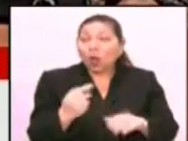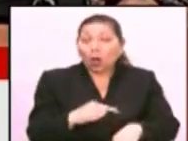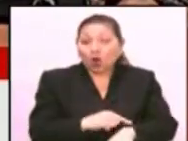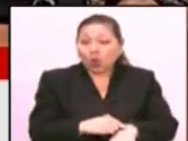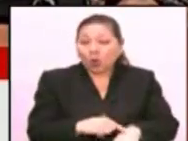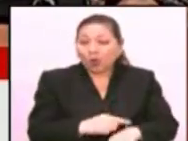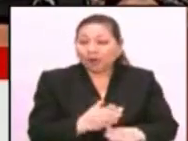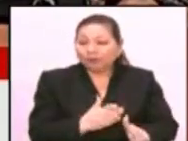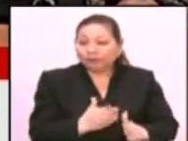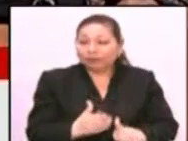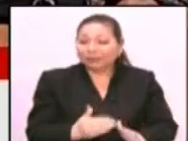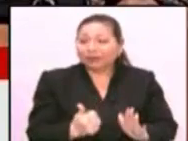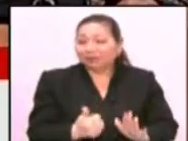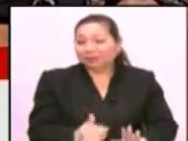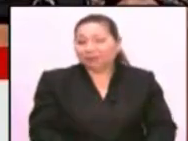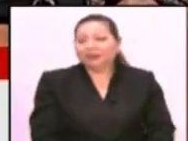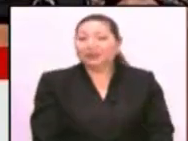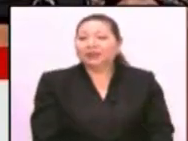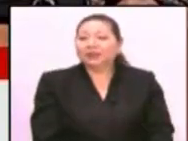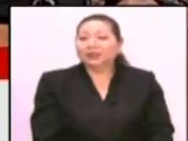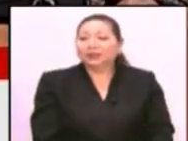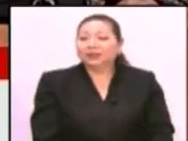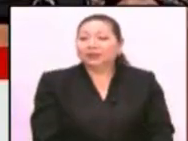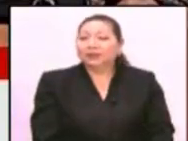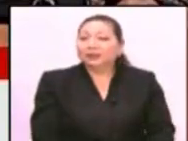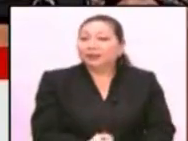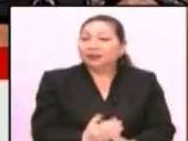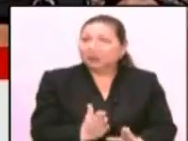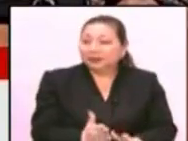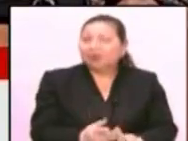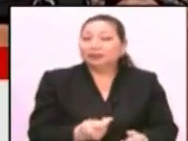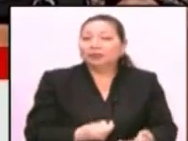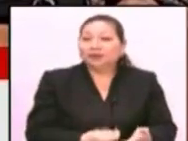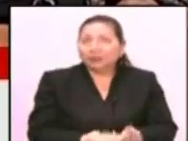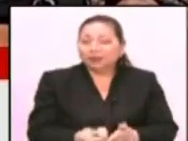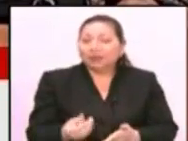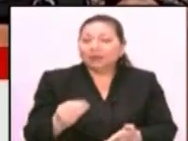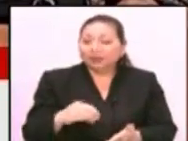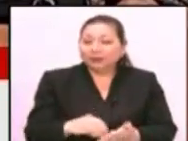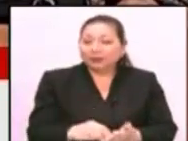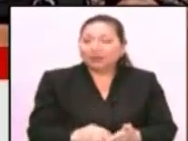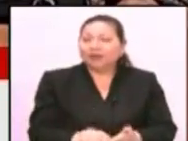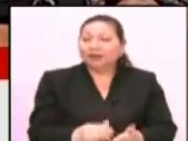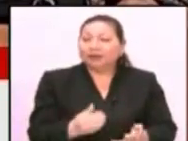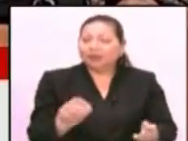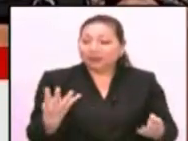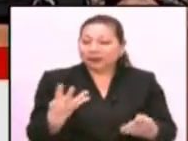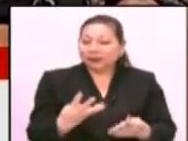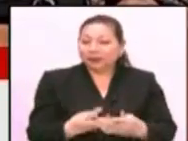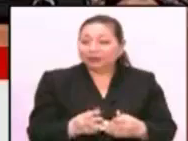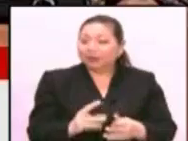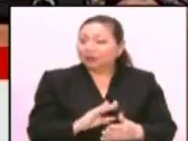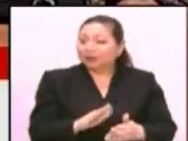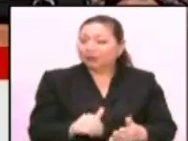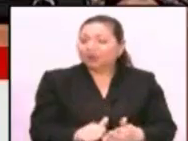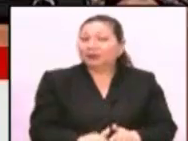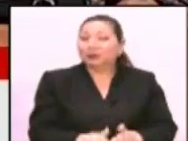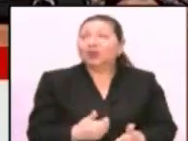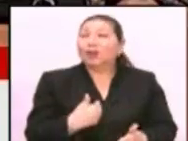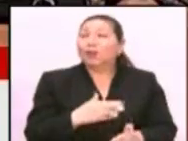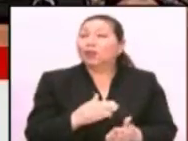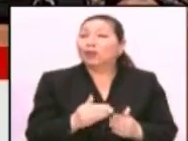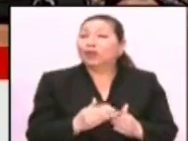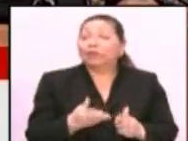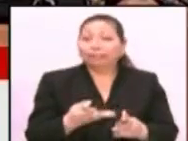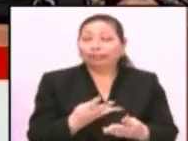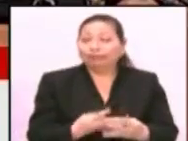patio, pase realmente unas 6, porque luego la formación, la cuenta, el ingreso, el preencierro y el encierro, hasta que nosotros podamos contar que todos